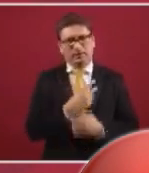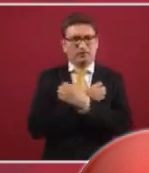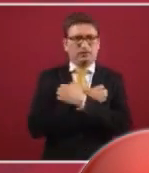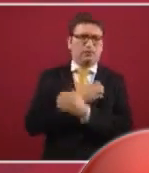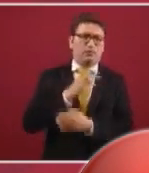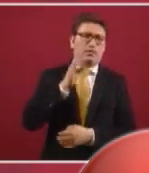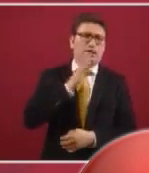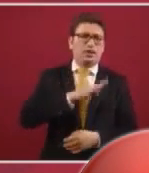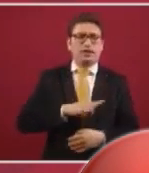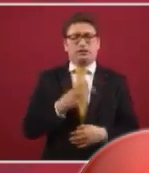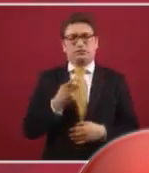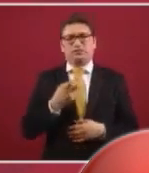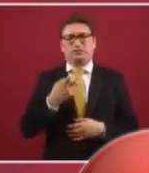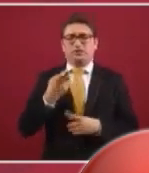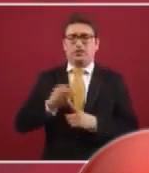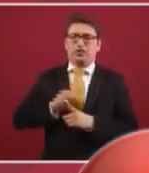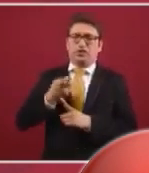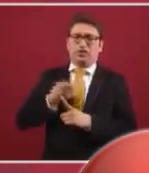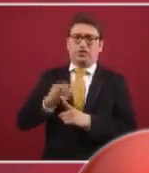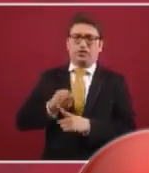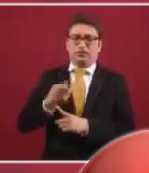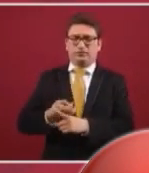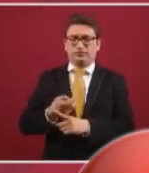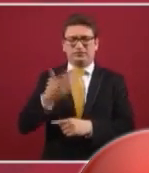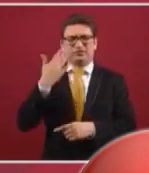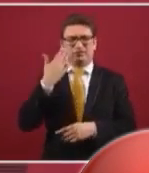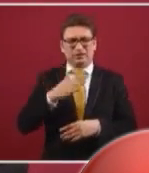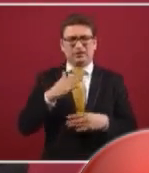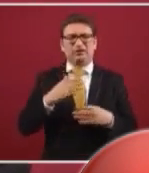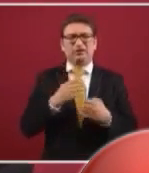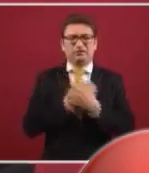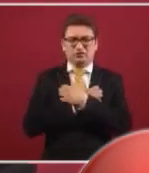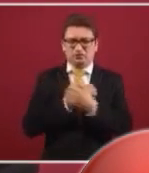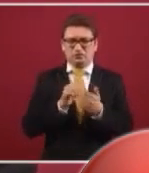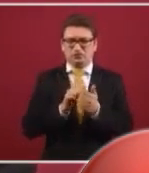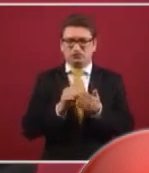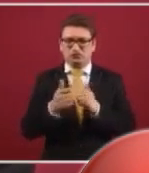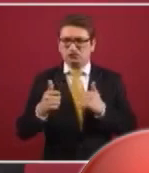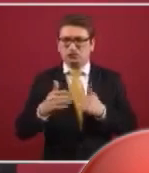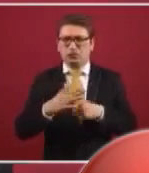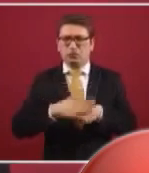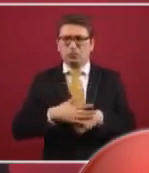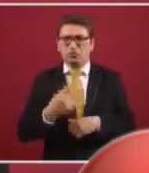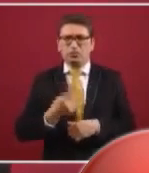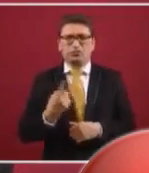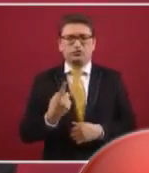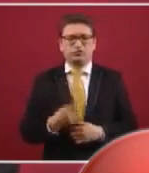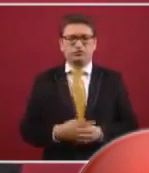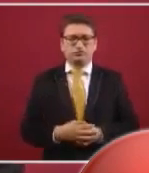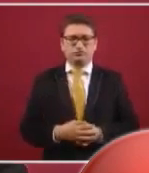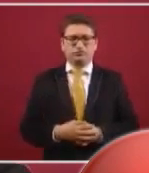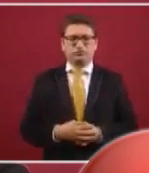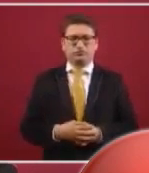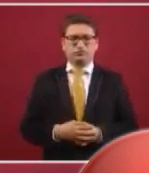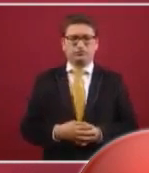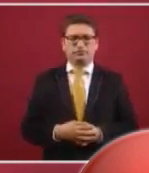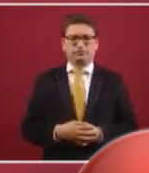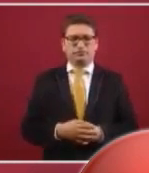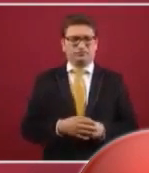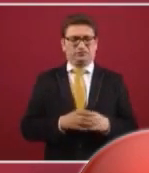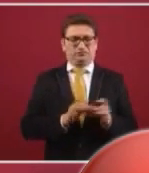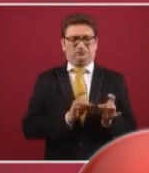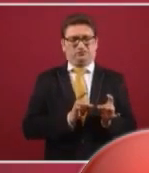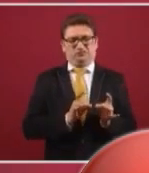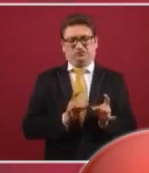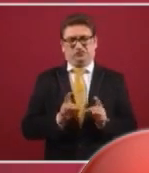cuando si hay atraso educativo se debe a una serie